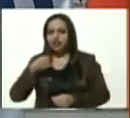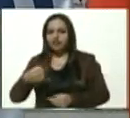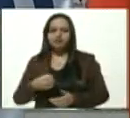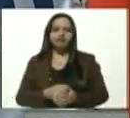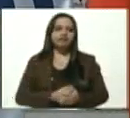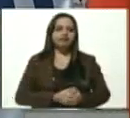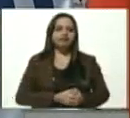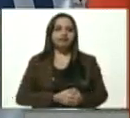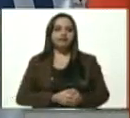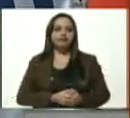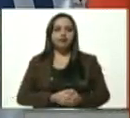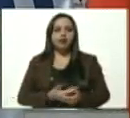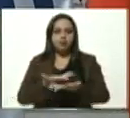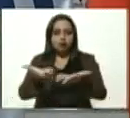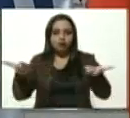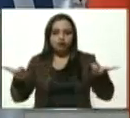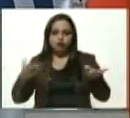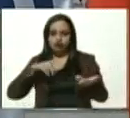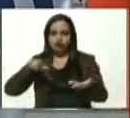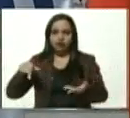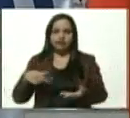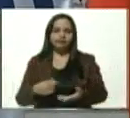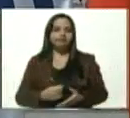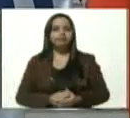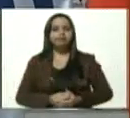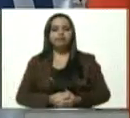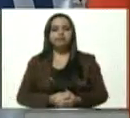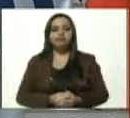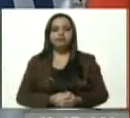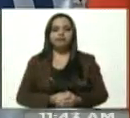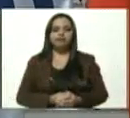locución para todos ustedes.